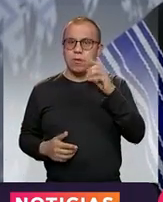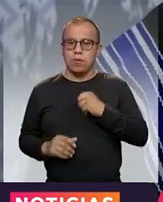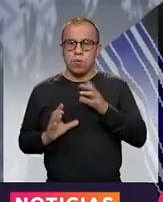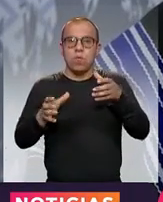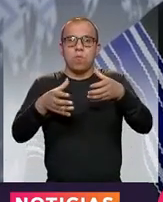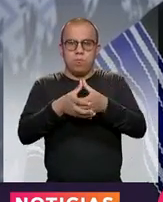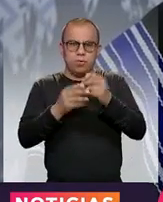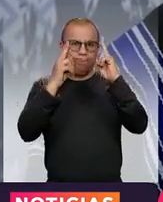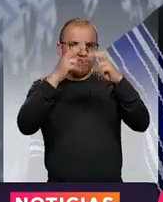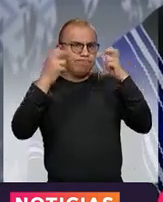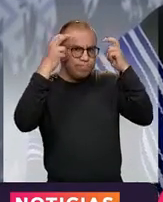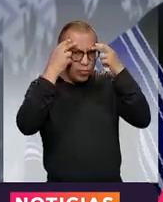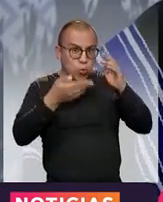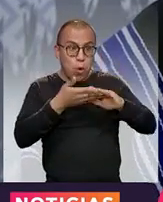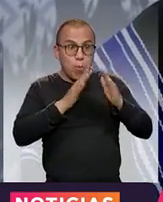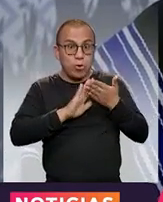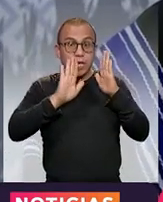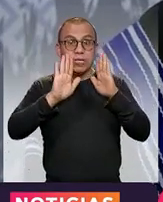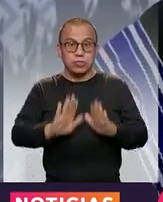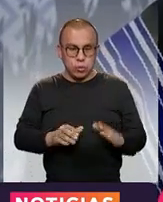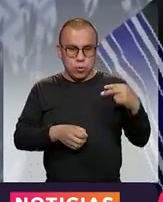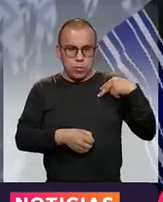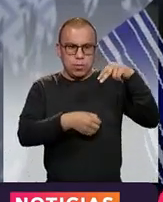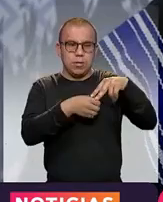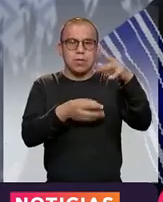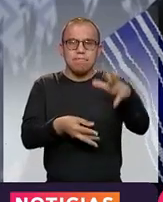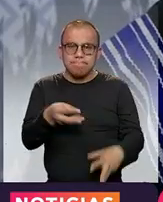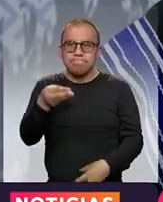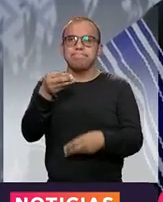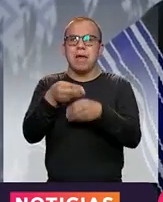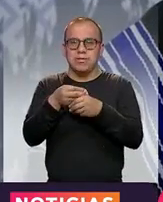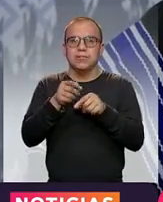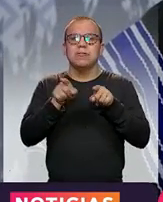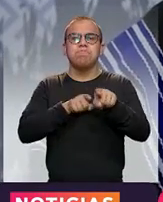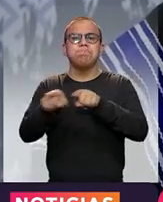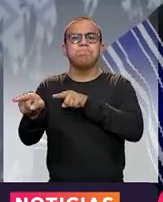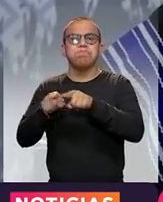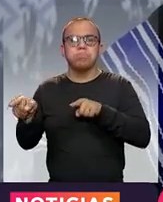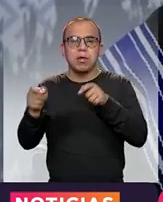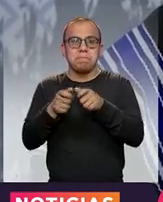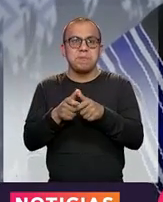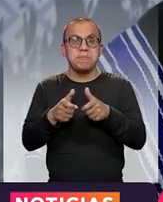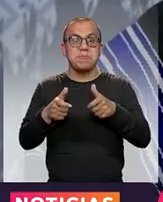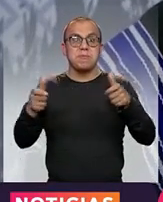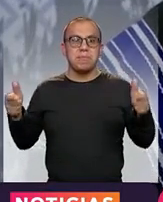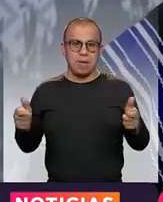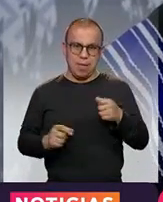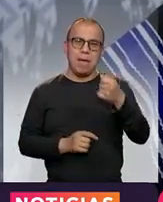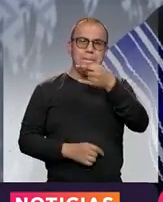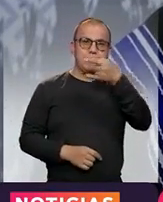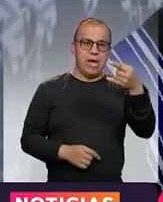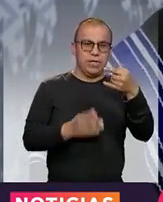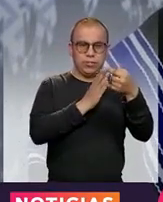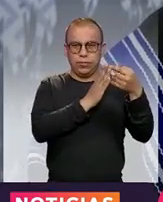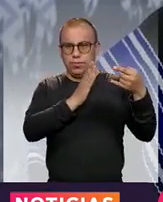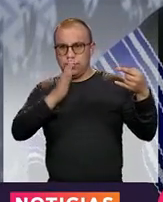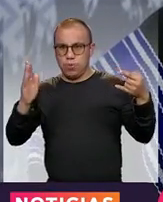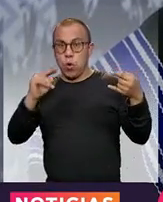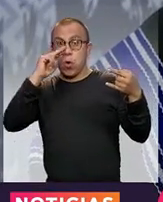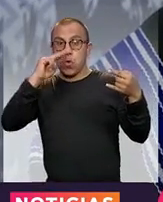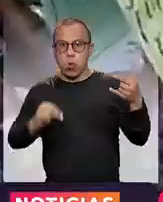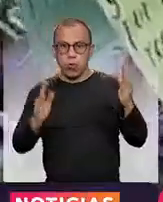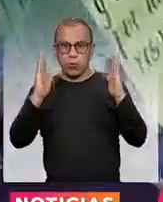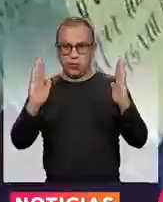de la sabiduría de los pueblos indígenas, y en suma, también entre marzo y junio, que ha sido durante el confinamiento,